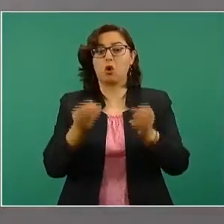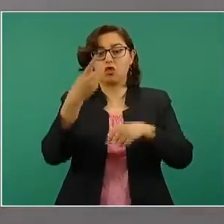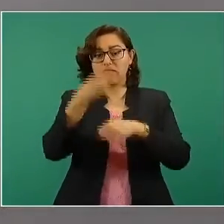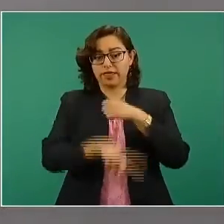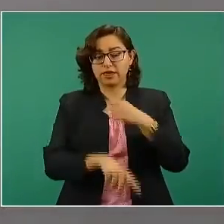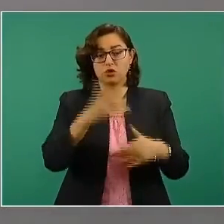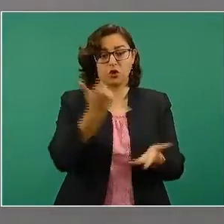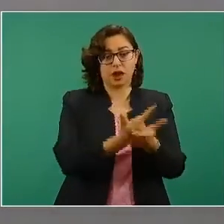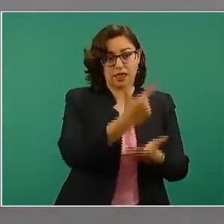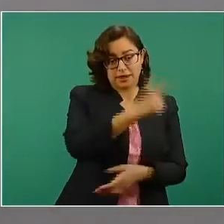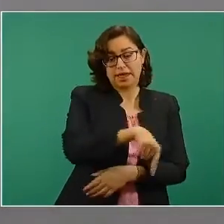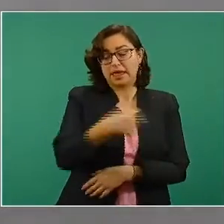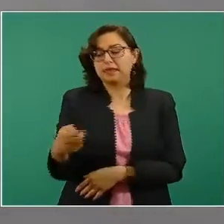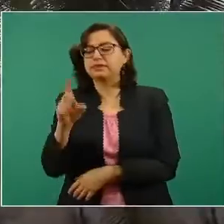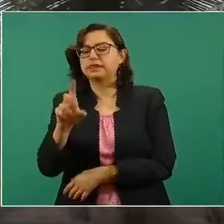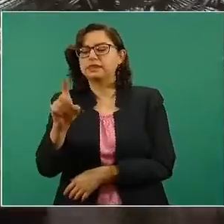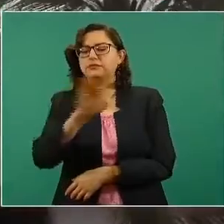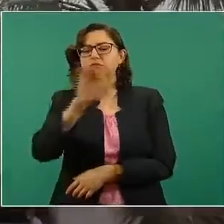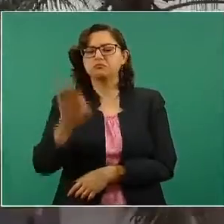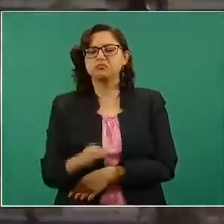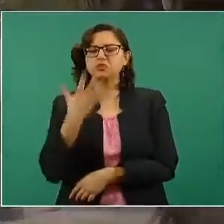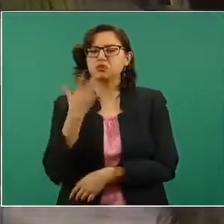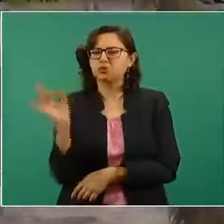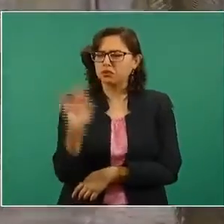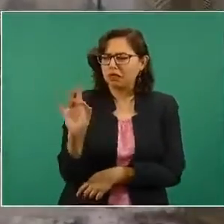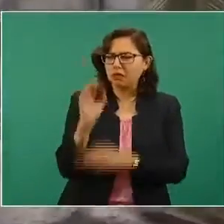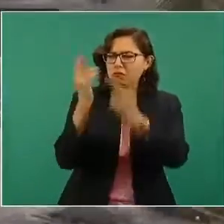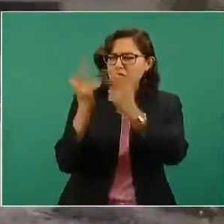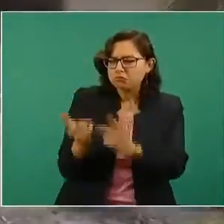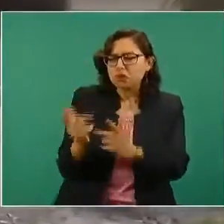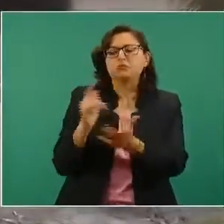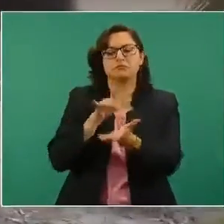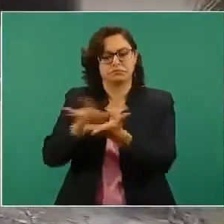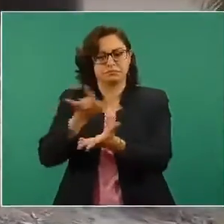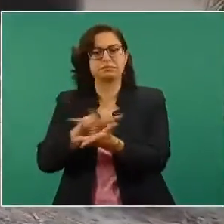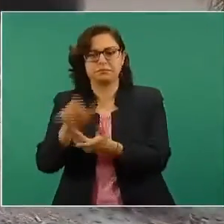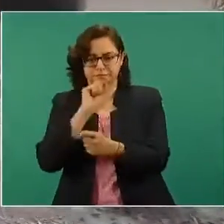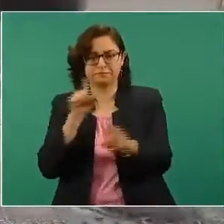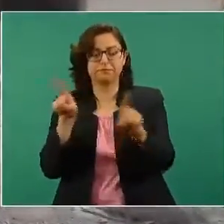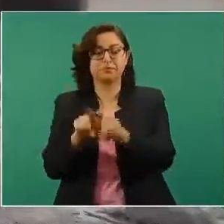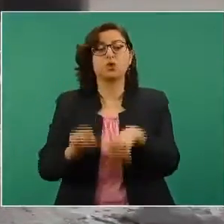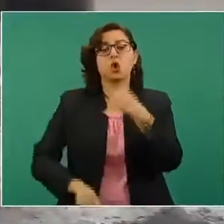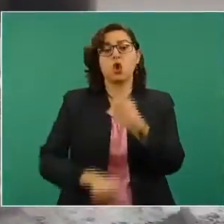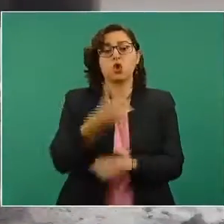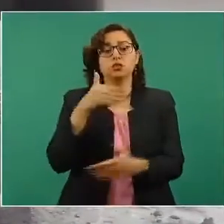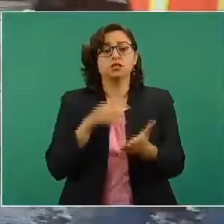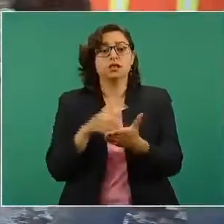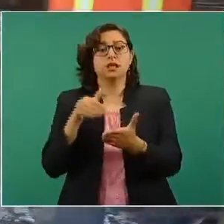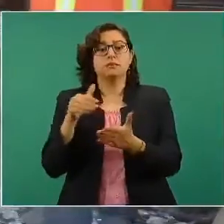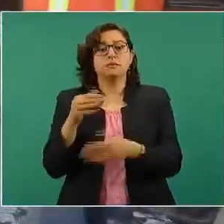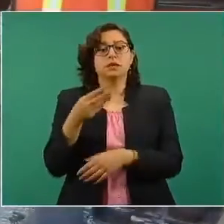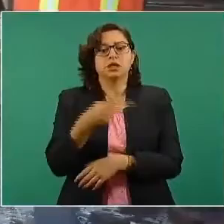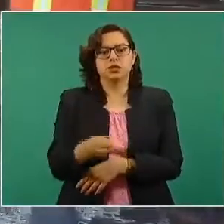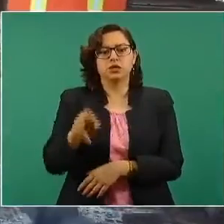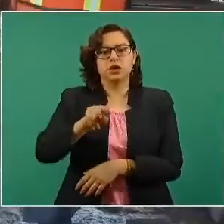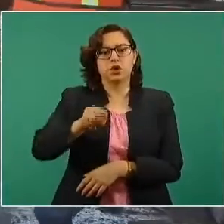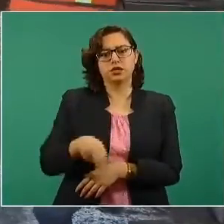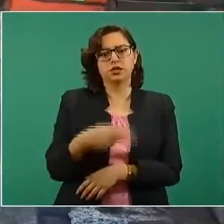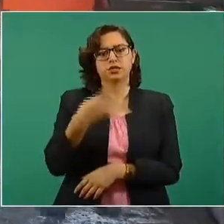el 30% para daños menores. Se han destinado 11,284 millones de pesos